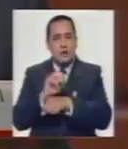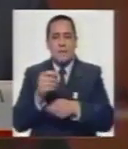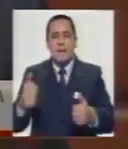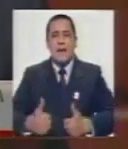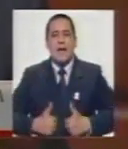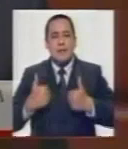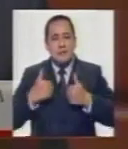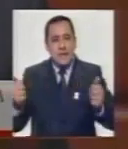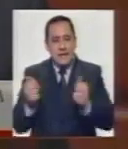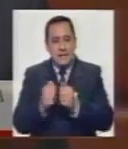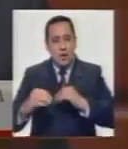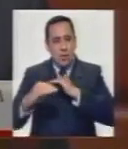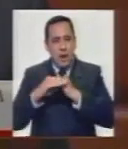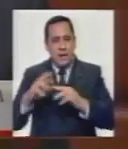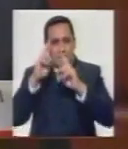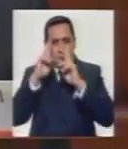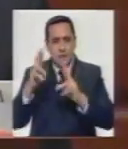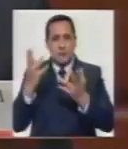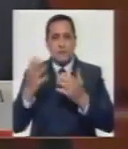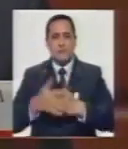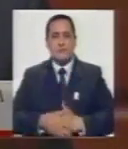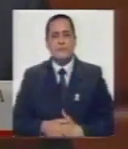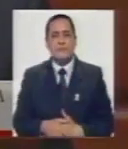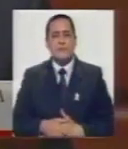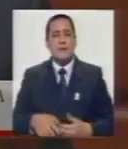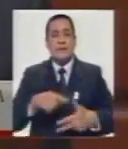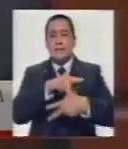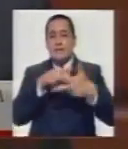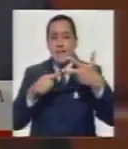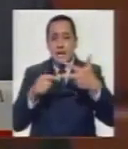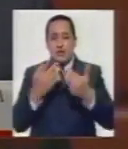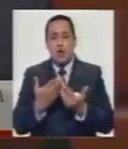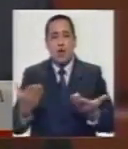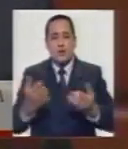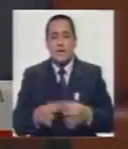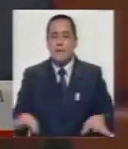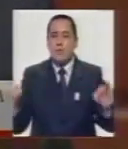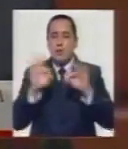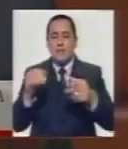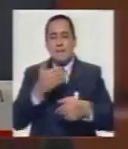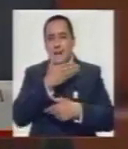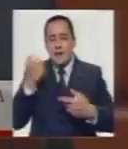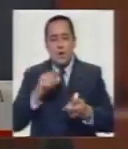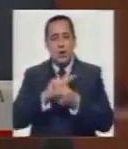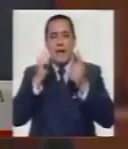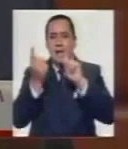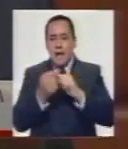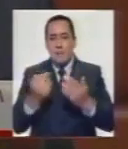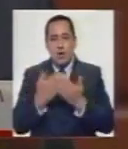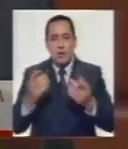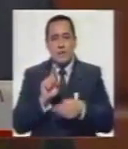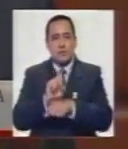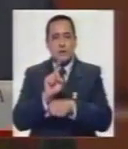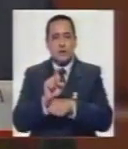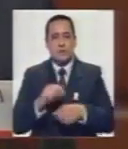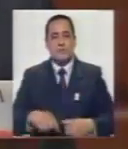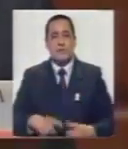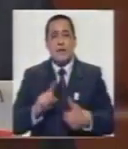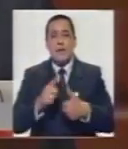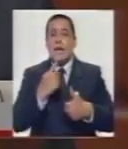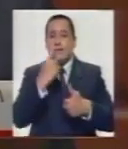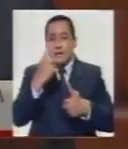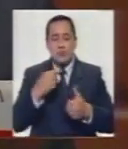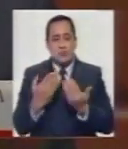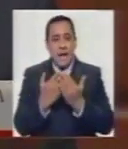convivencia sana y democrática. Tres condiciones importantes para mejorar la calidad educativa.